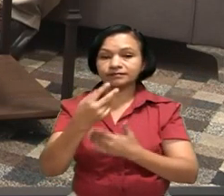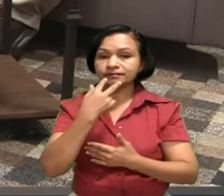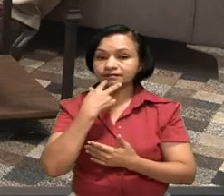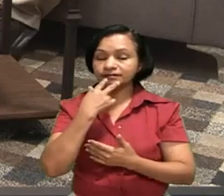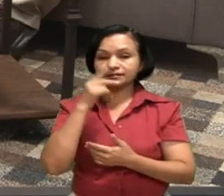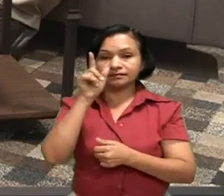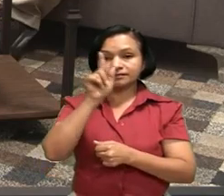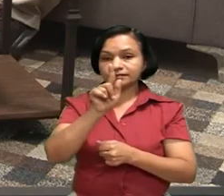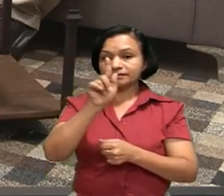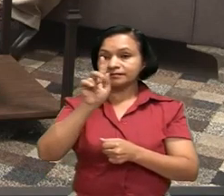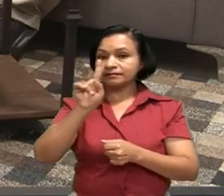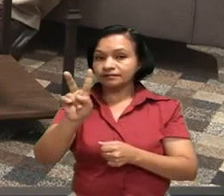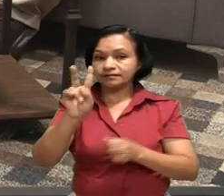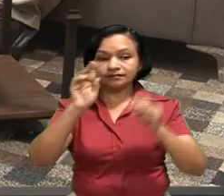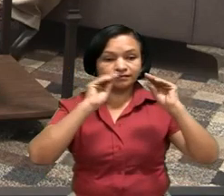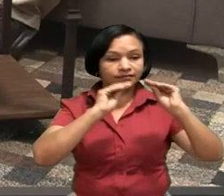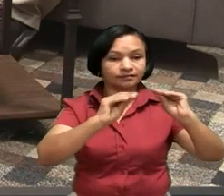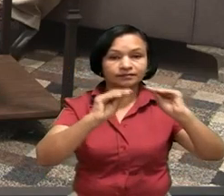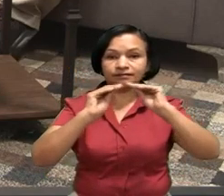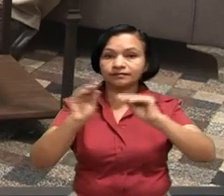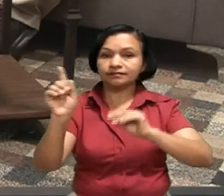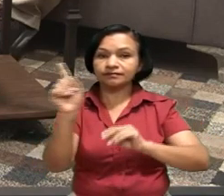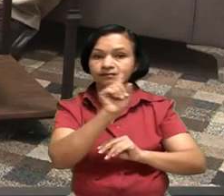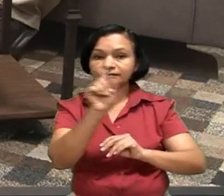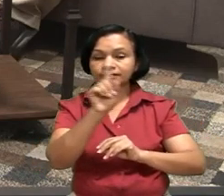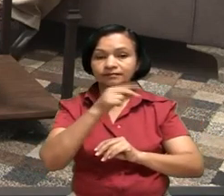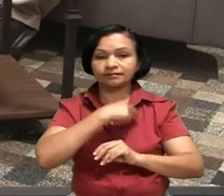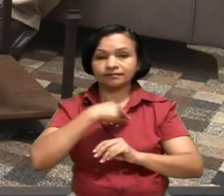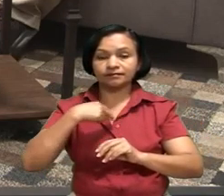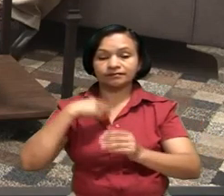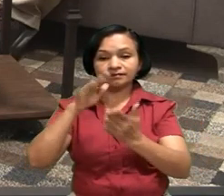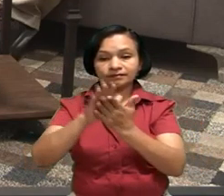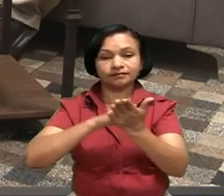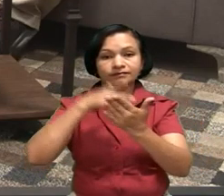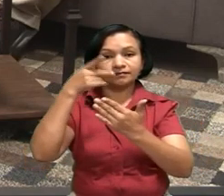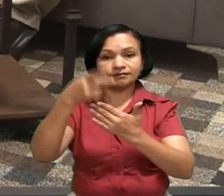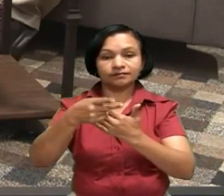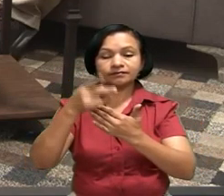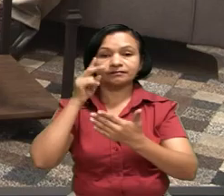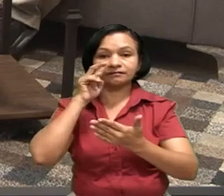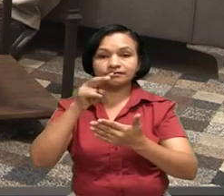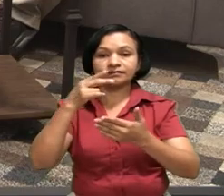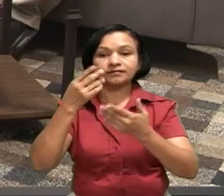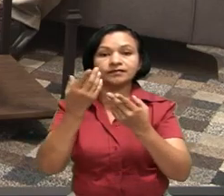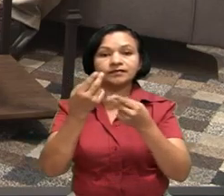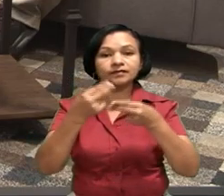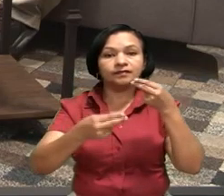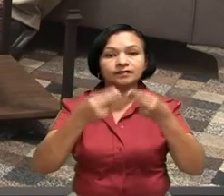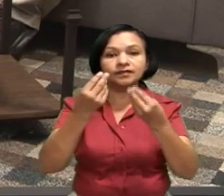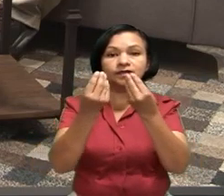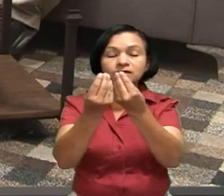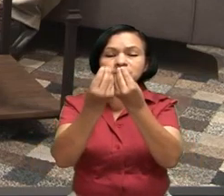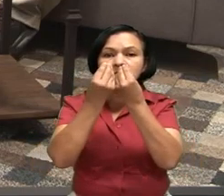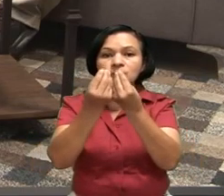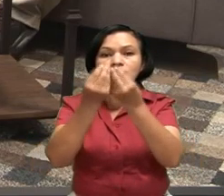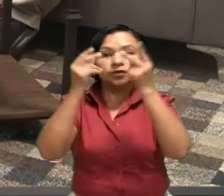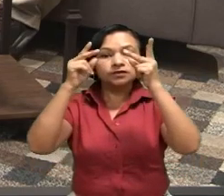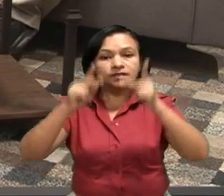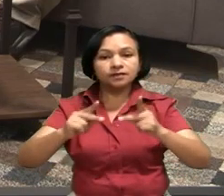televisión para educar voy a hacer un programa de televisión para tener rating para que la gran cantidad de gente